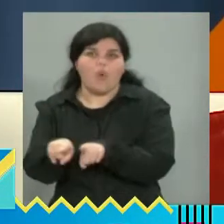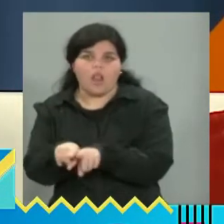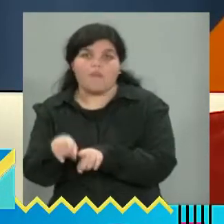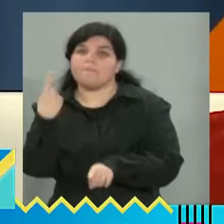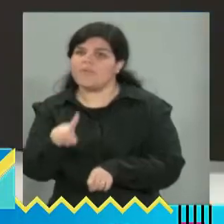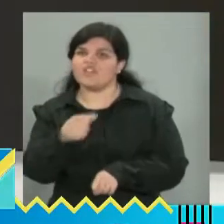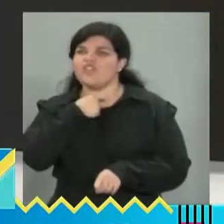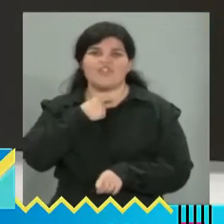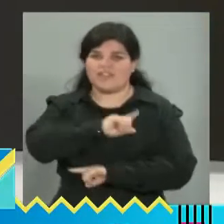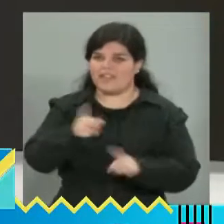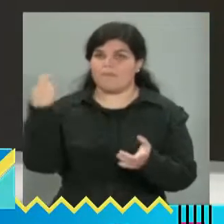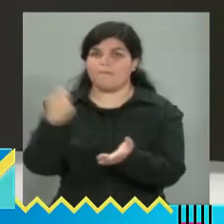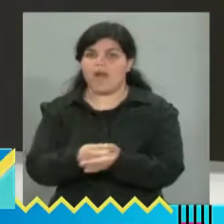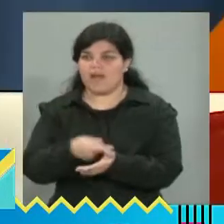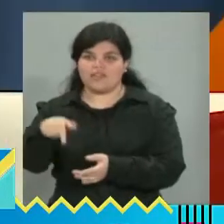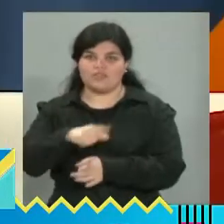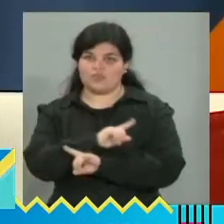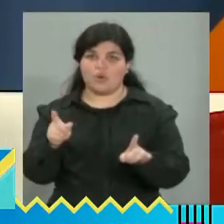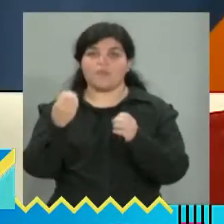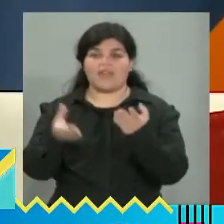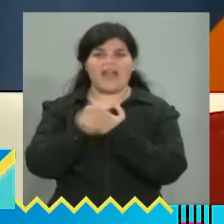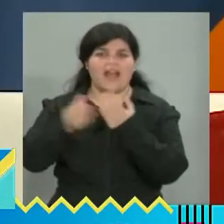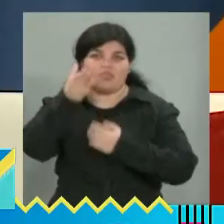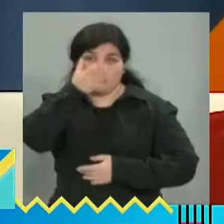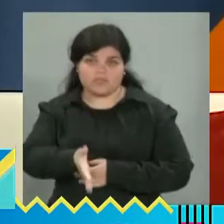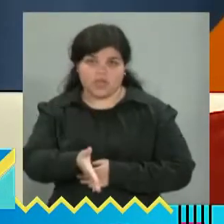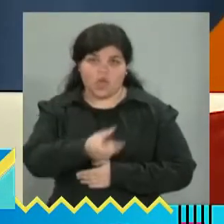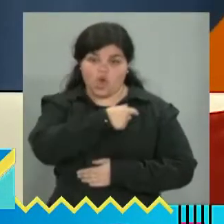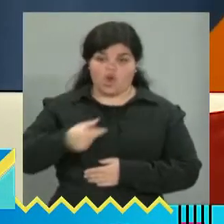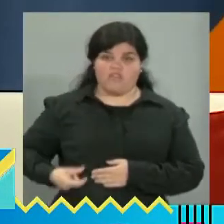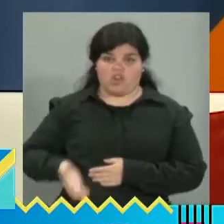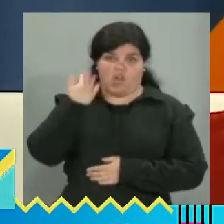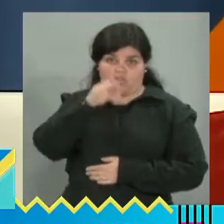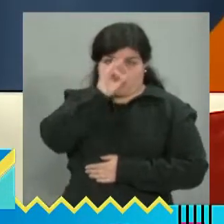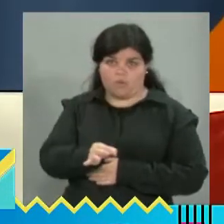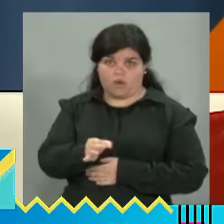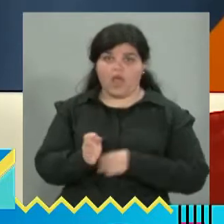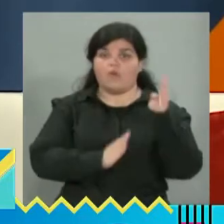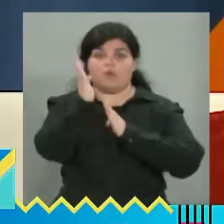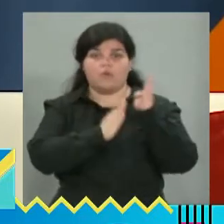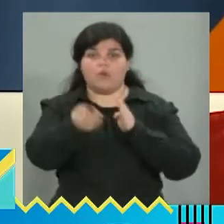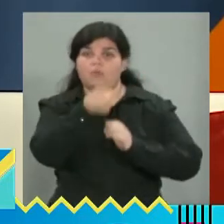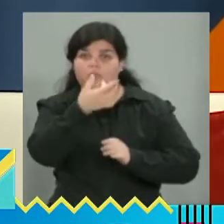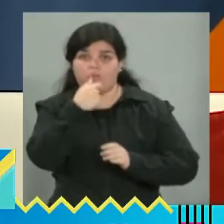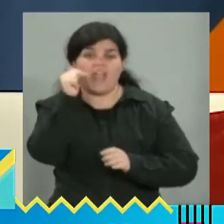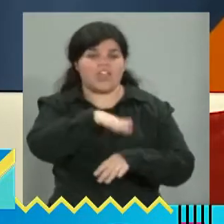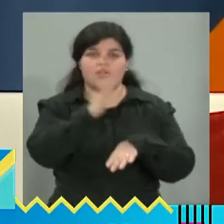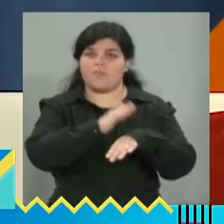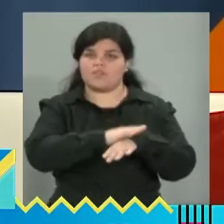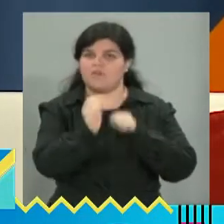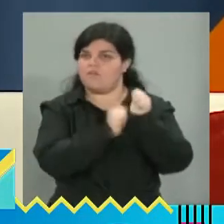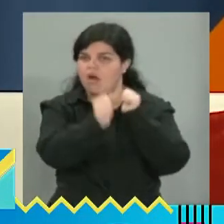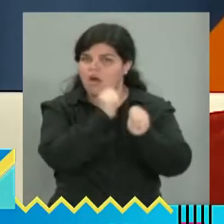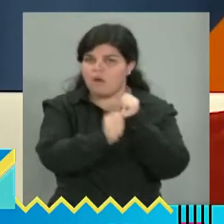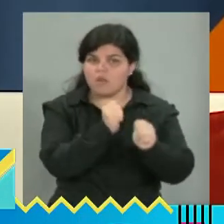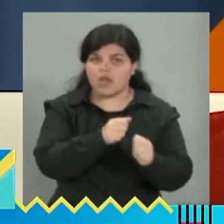nadie quiere pagar ese medicamento porque tiene un costo alto. Y lo que pasa es que el Estado nunca se metió con el laboratorio monopólico de ese medicamento o para fabricarlo